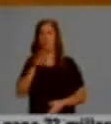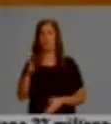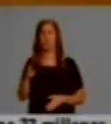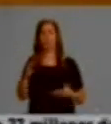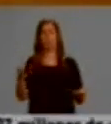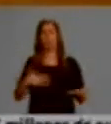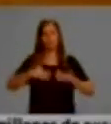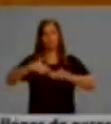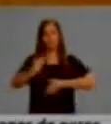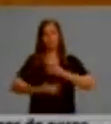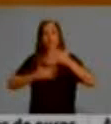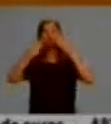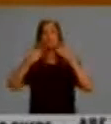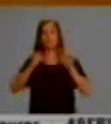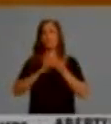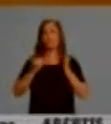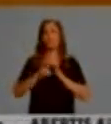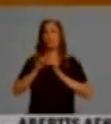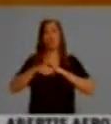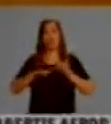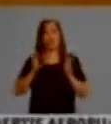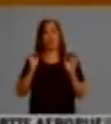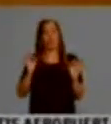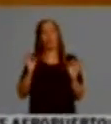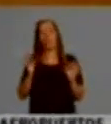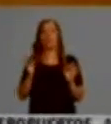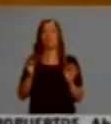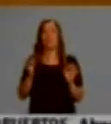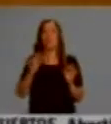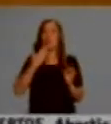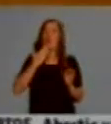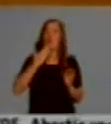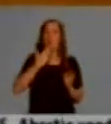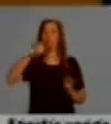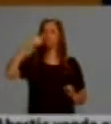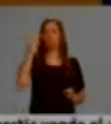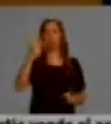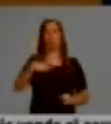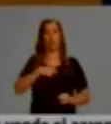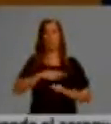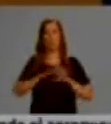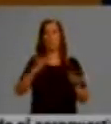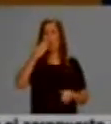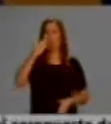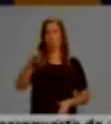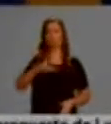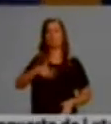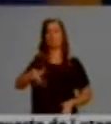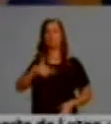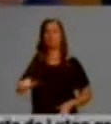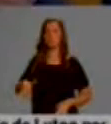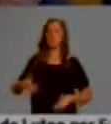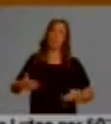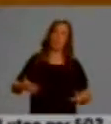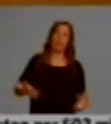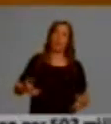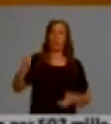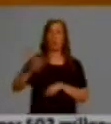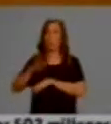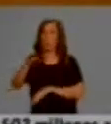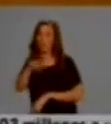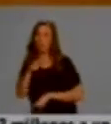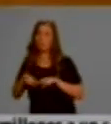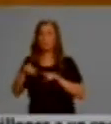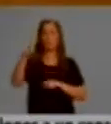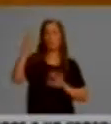ya que el funcionamiento del sistema democrático no debe quedar nunca en entredicho por actitudes permisivas, indolentes y